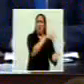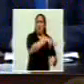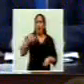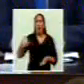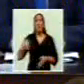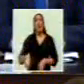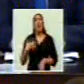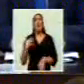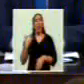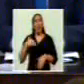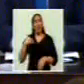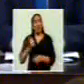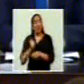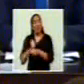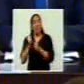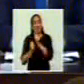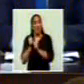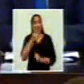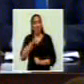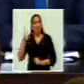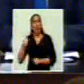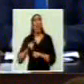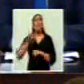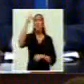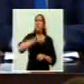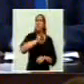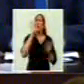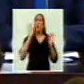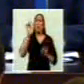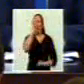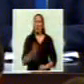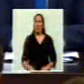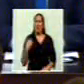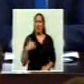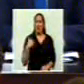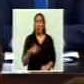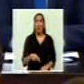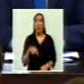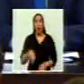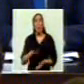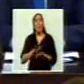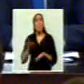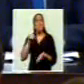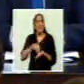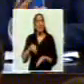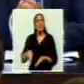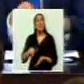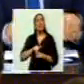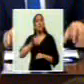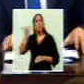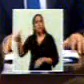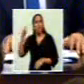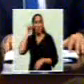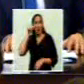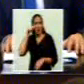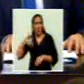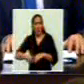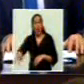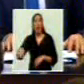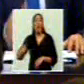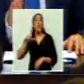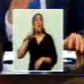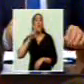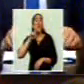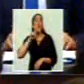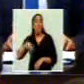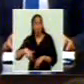país, y le estaba diciendo recién, Mariano Recalde, al Intendente de Mar del Plata, que se agrega un vuelo a Mar del Plata, ¿cuándo, Mariano? A partir del mes de julio. A partir